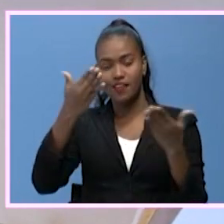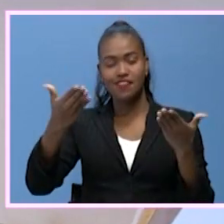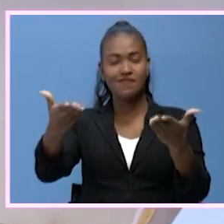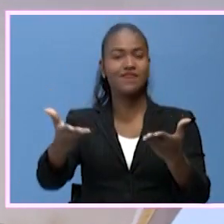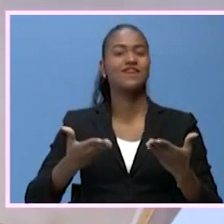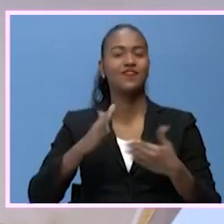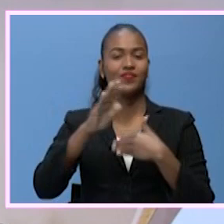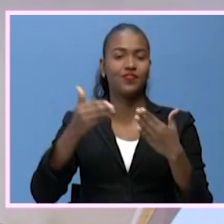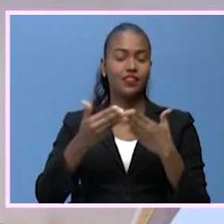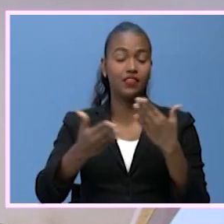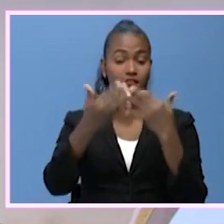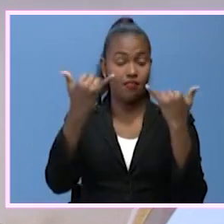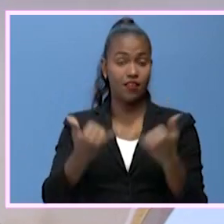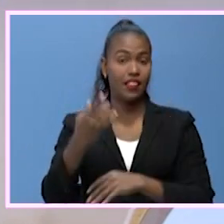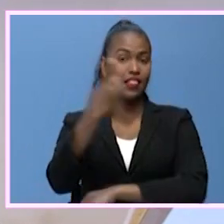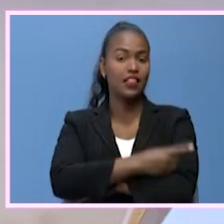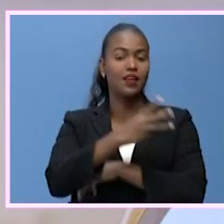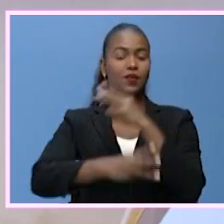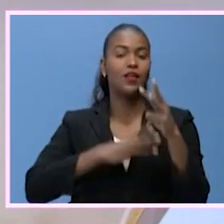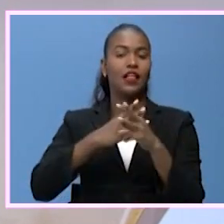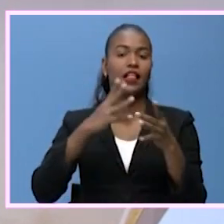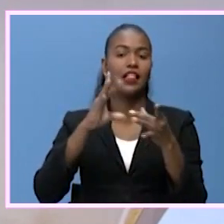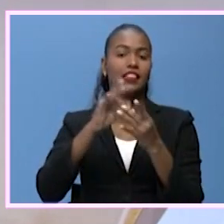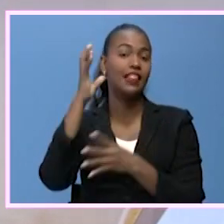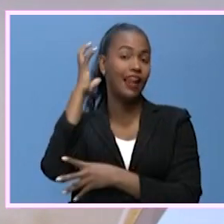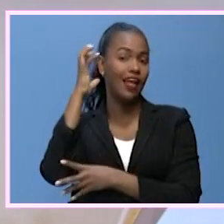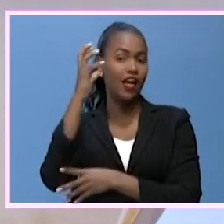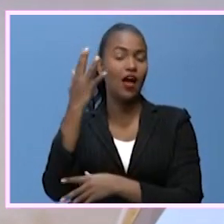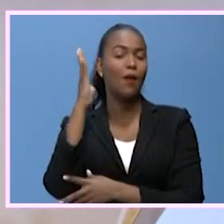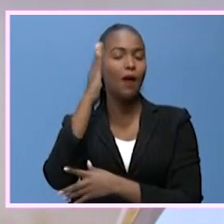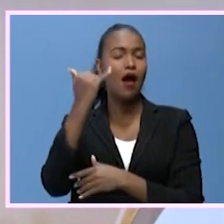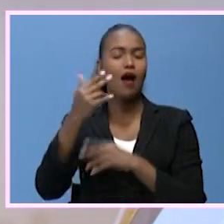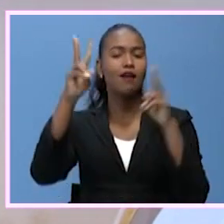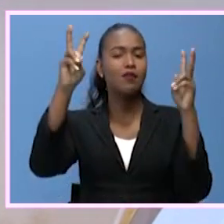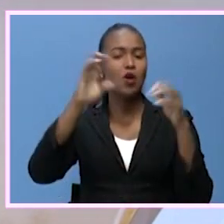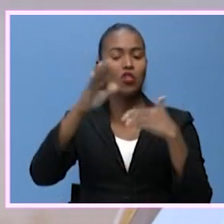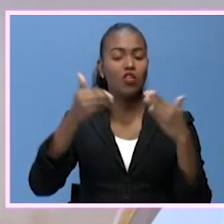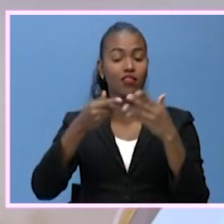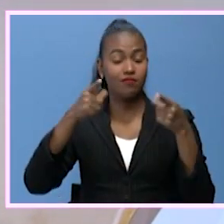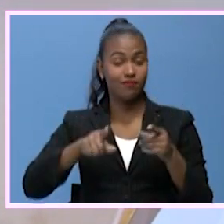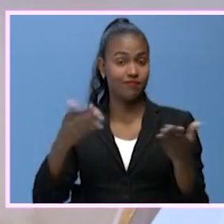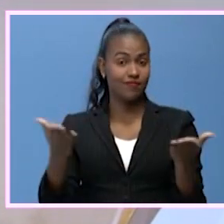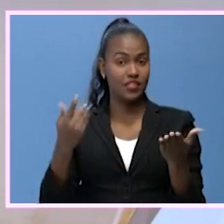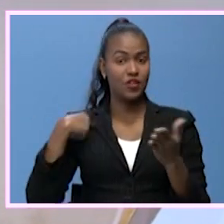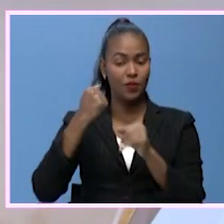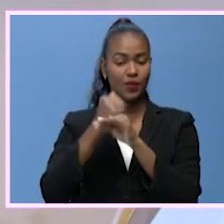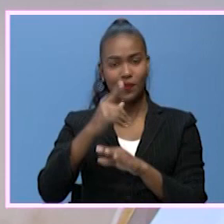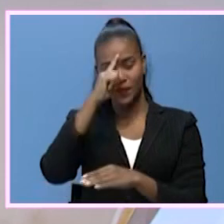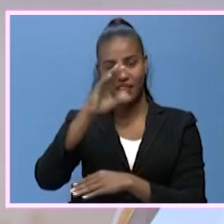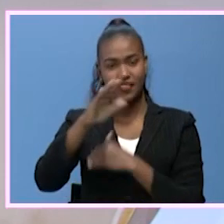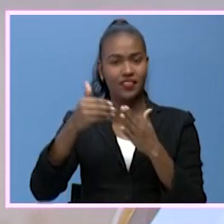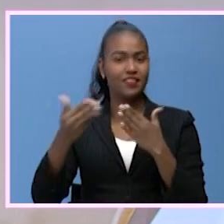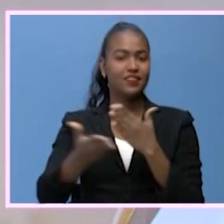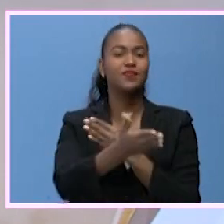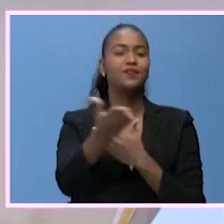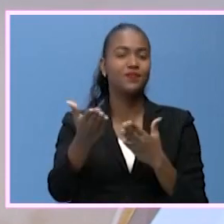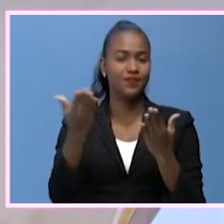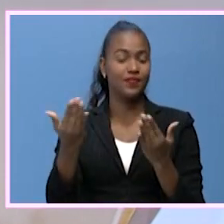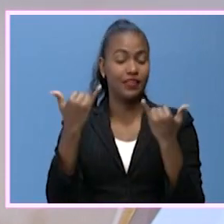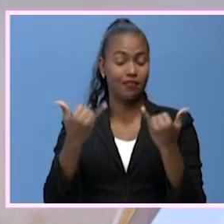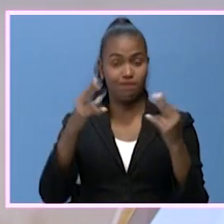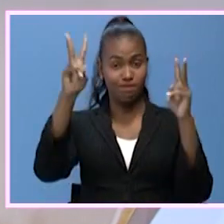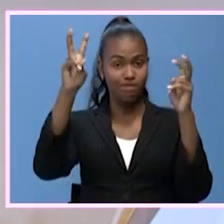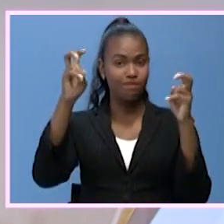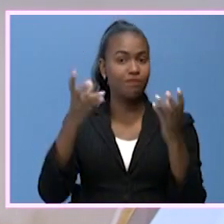la bienvenida. Hoy, Día Mundial de la Radio, vamos a ver un adelanto de todo el contenido que hemos preparado para todos ustedes en